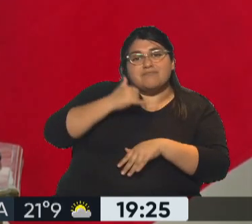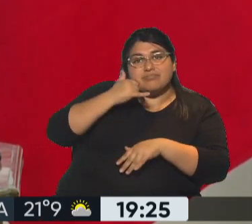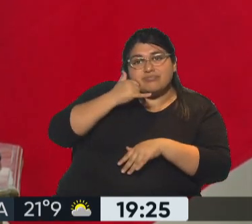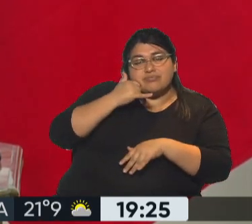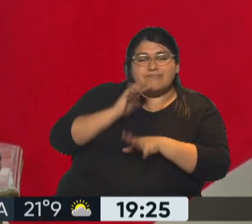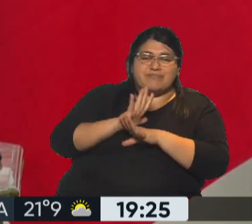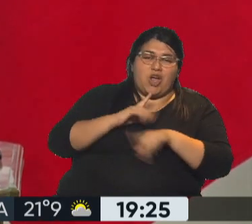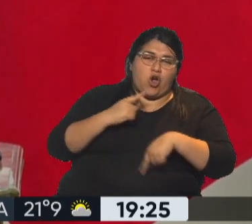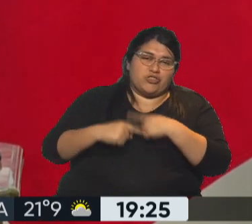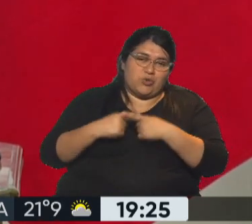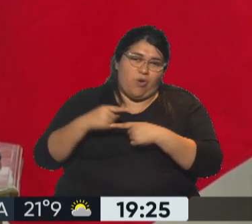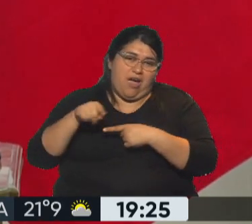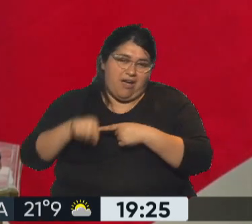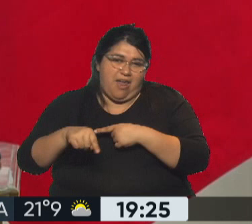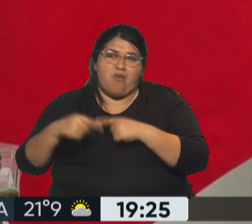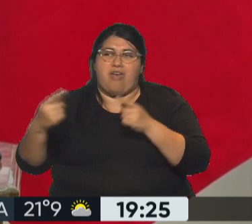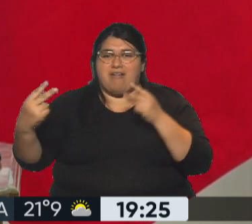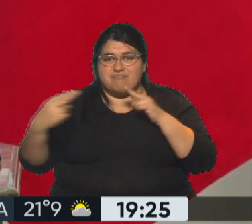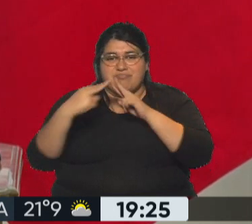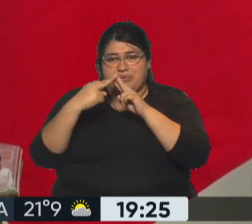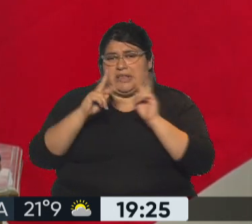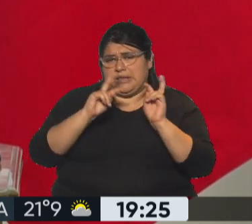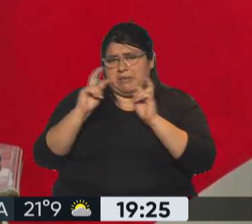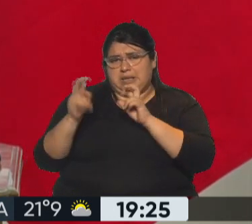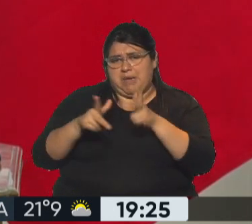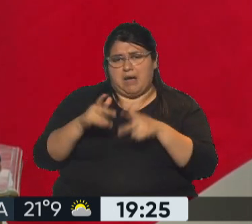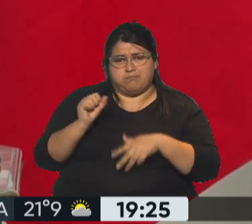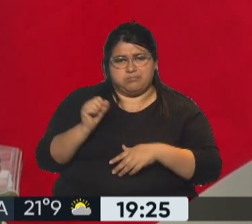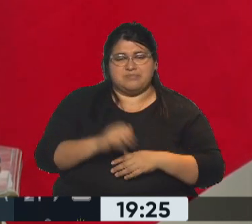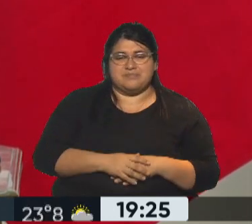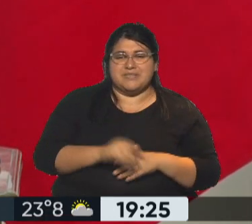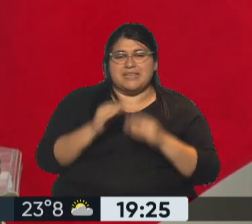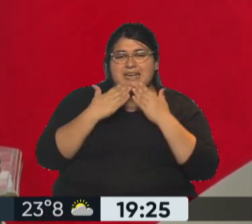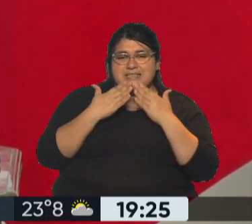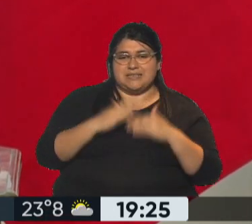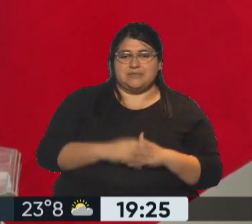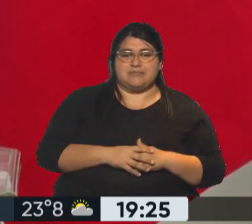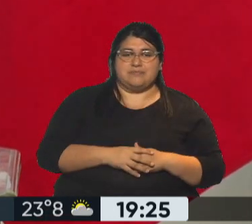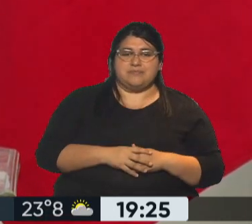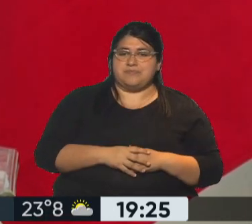que tuve con ella, donde todos estos temas los hablamos. Gracias.